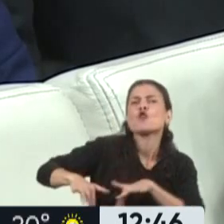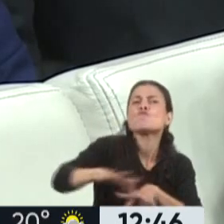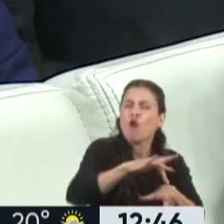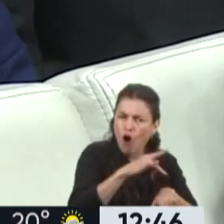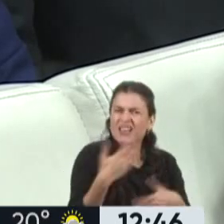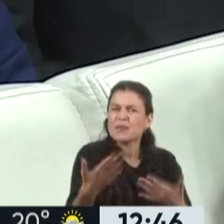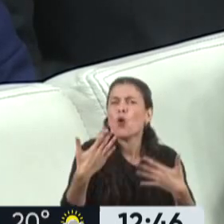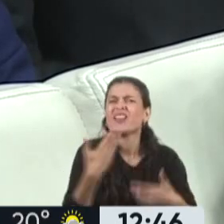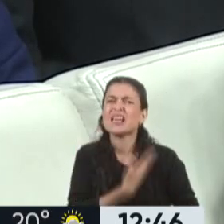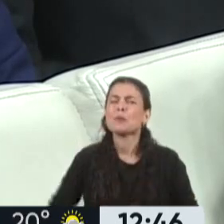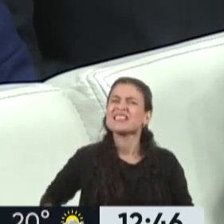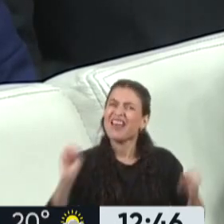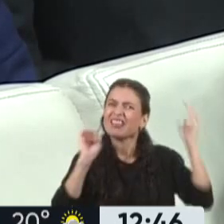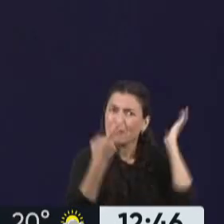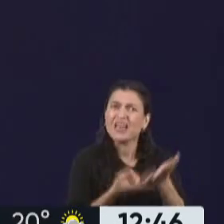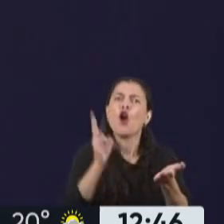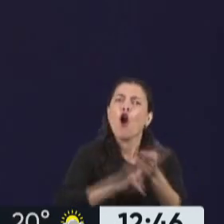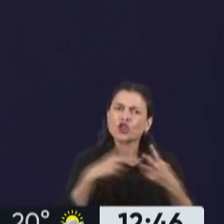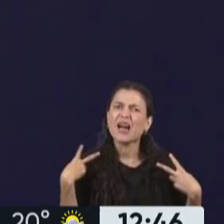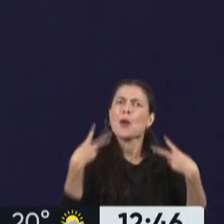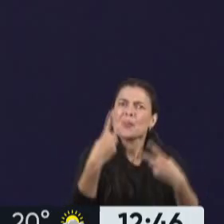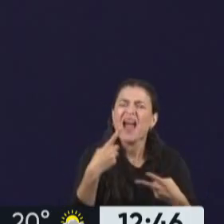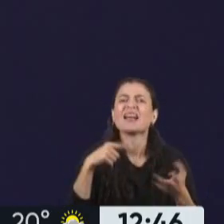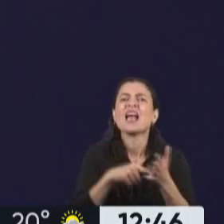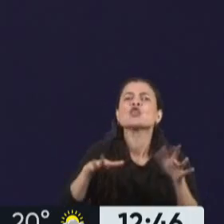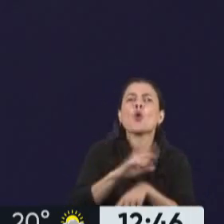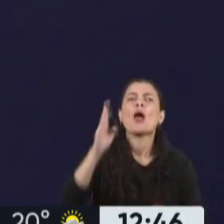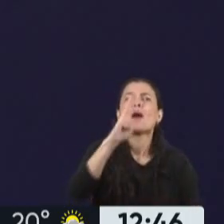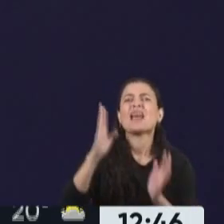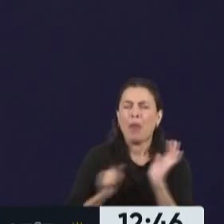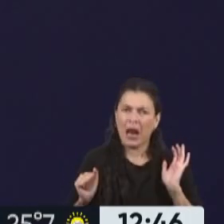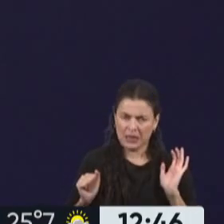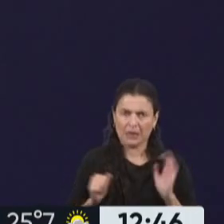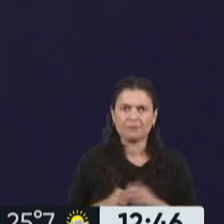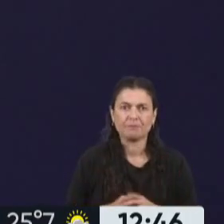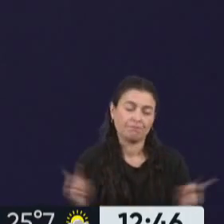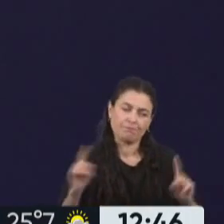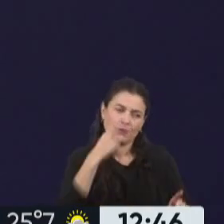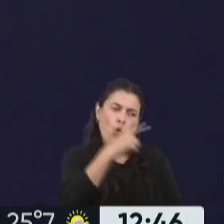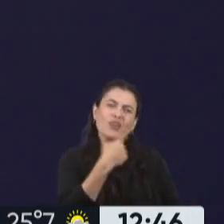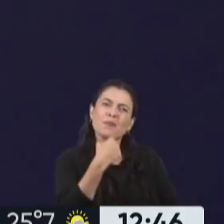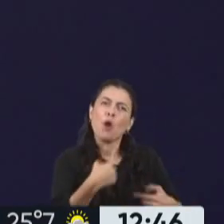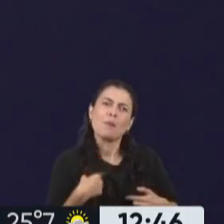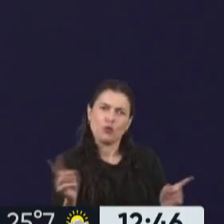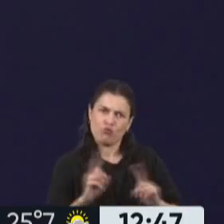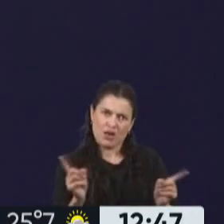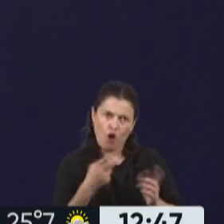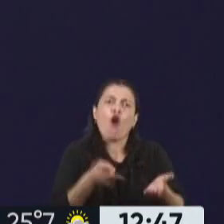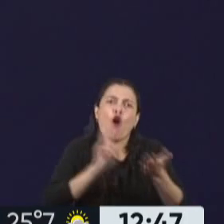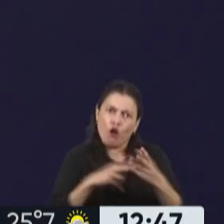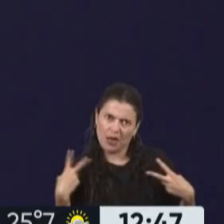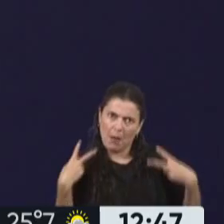a Bahía Blanca en las próximas horas. Bueno, no. La última parte de tu pregunta, la respuesta es no.